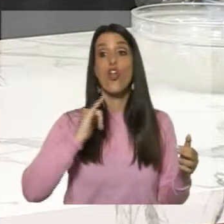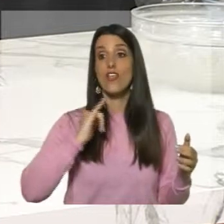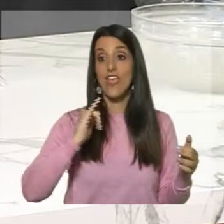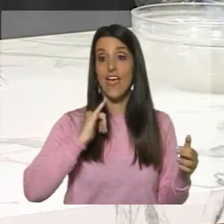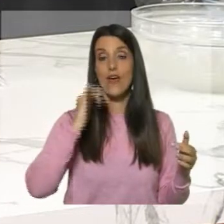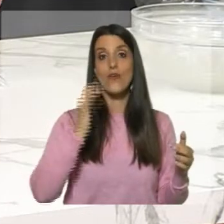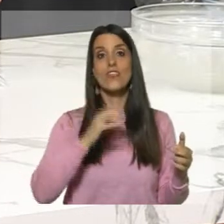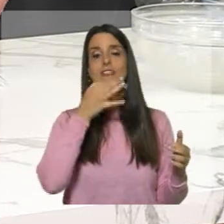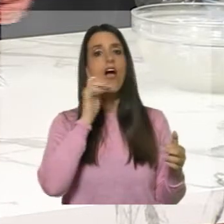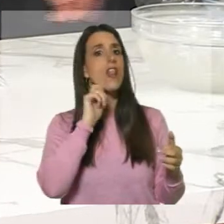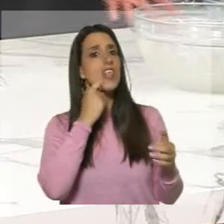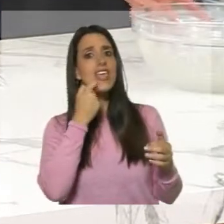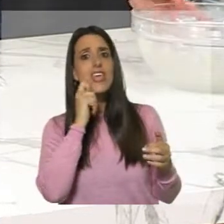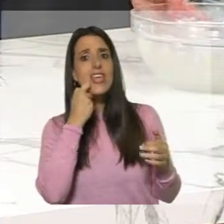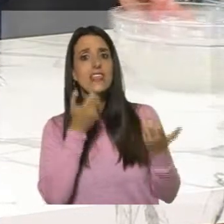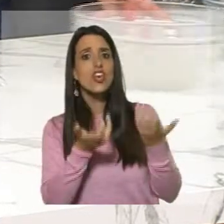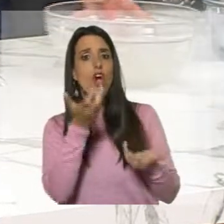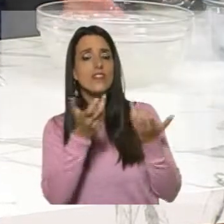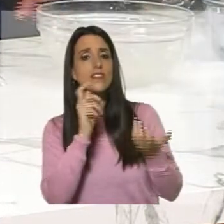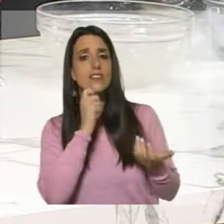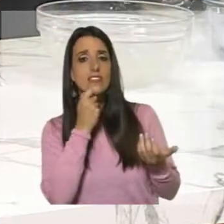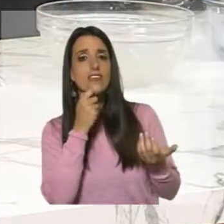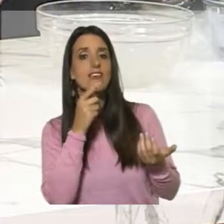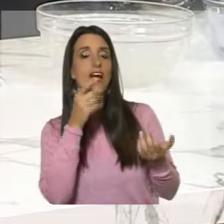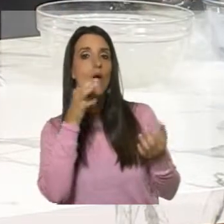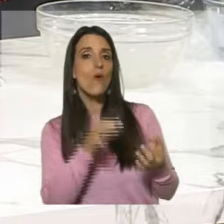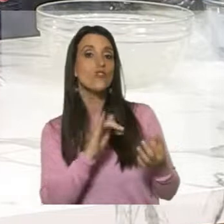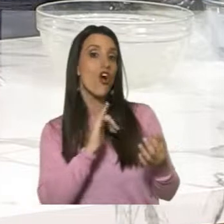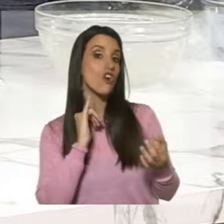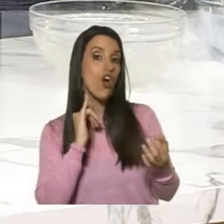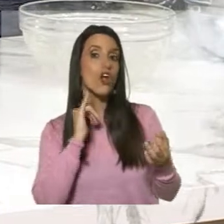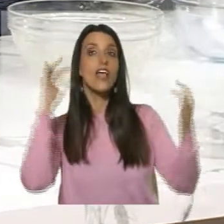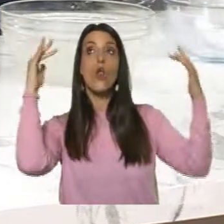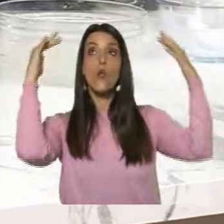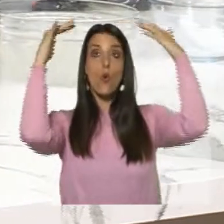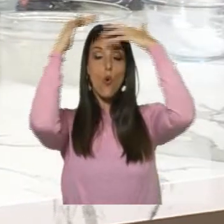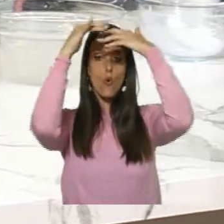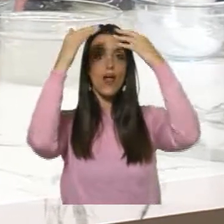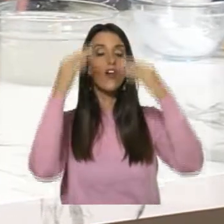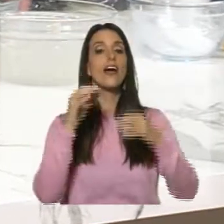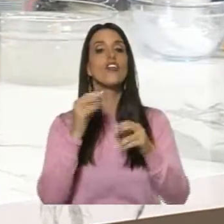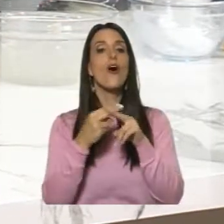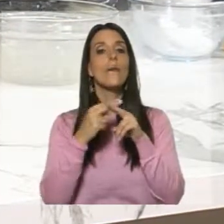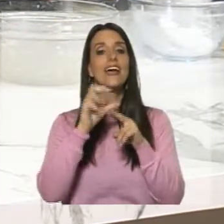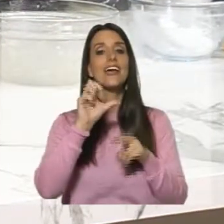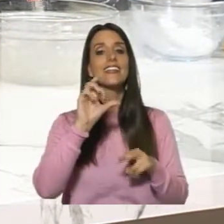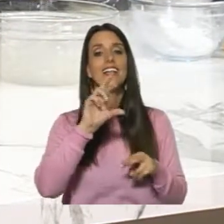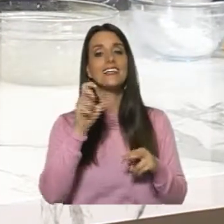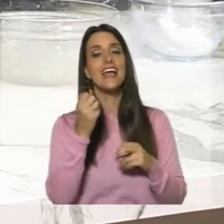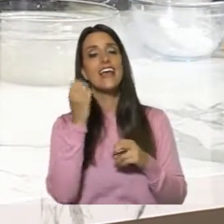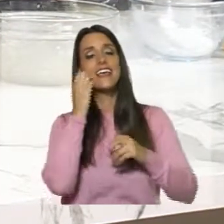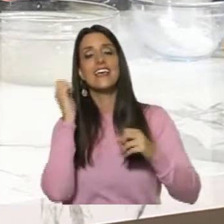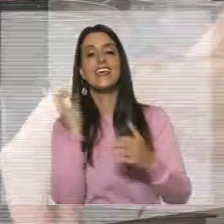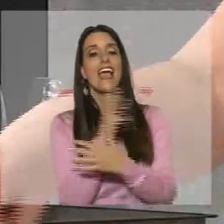que nos dice qué pinta esa rosca y ustedes genial, nos hablan de Colonia que dice que está nublado, estrella y nos manda muchos cariños. Un